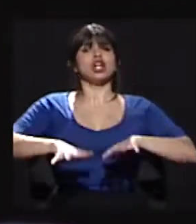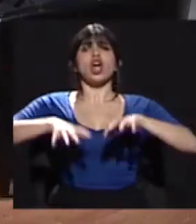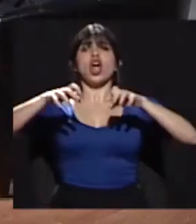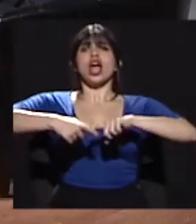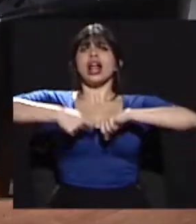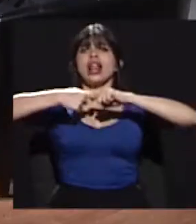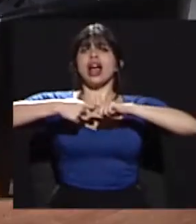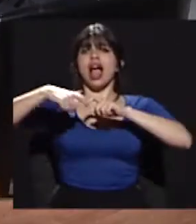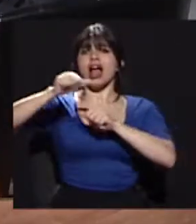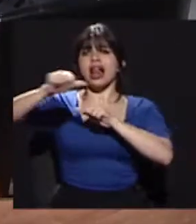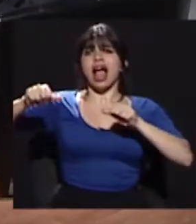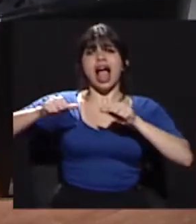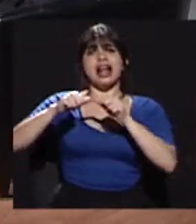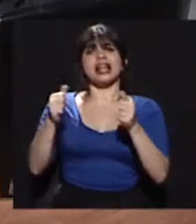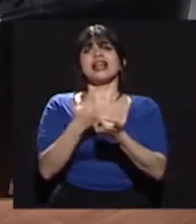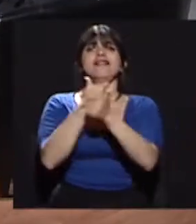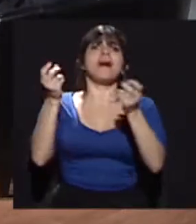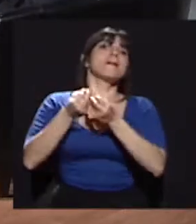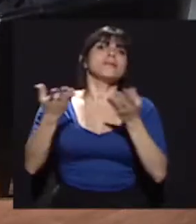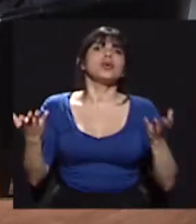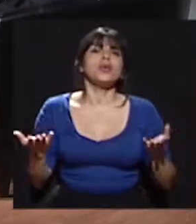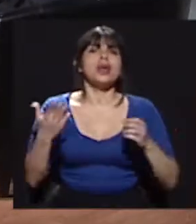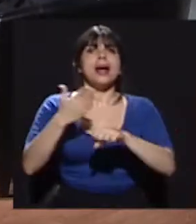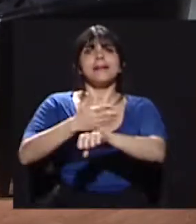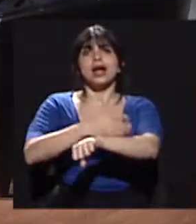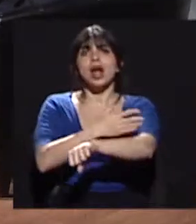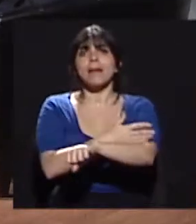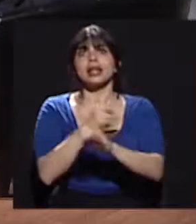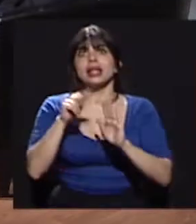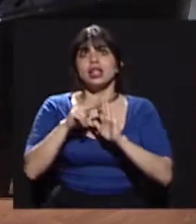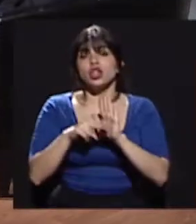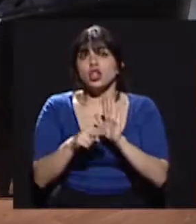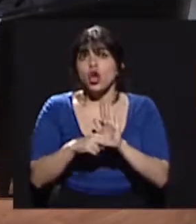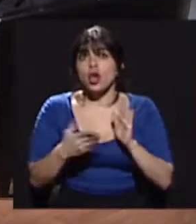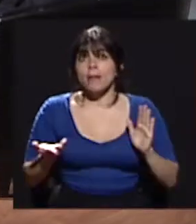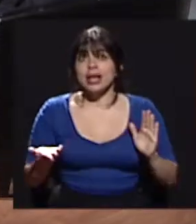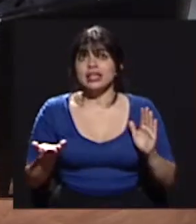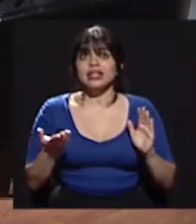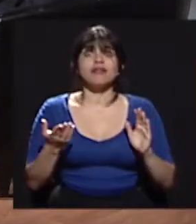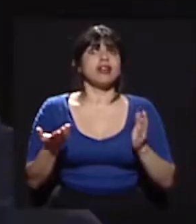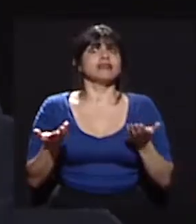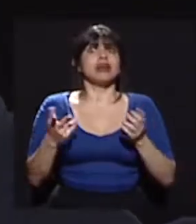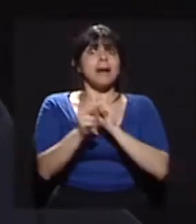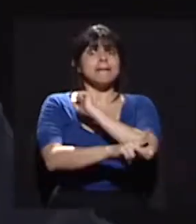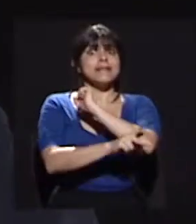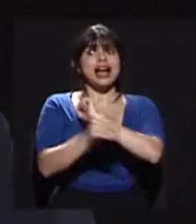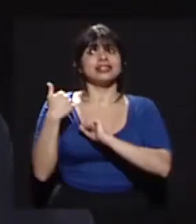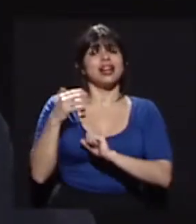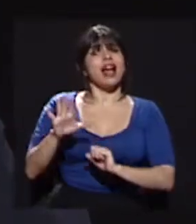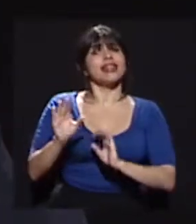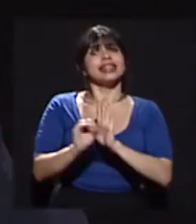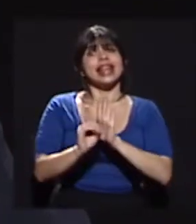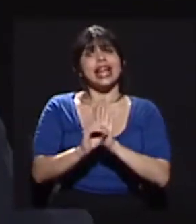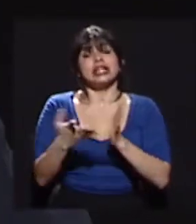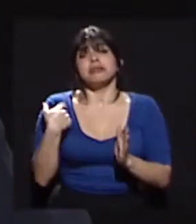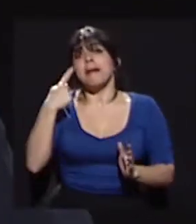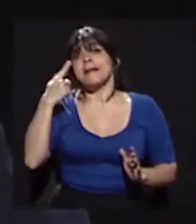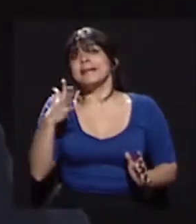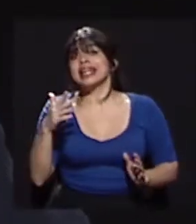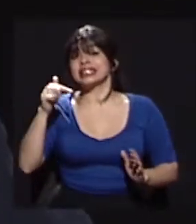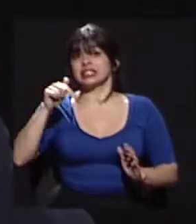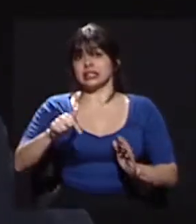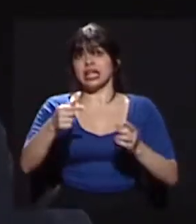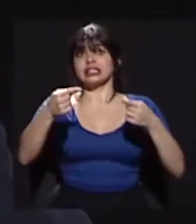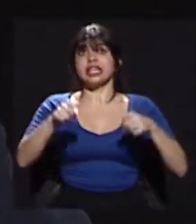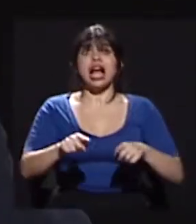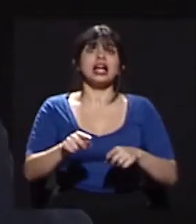el régimen de libertades públicas y mejoramiento de la norma la normativa el país tiene ese derecho y me parece que en este